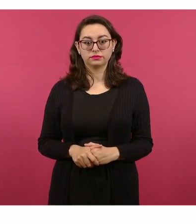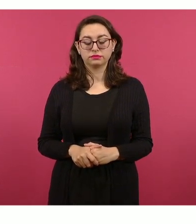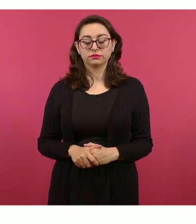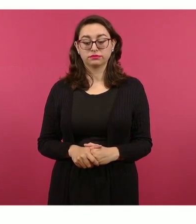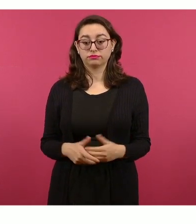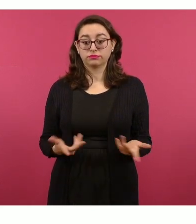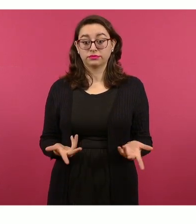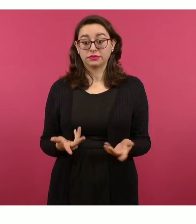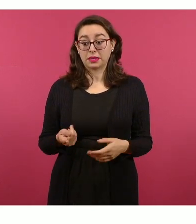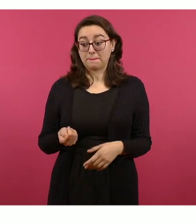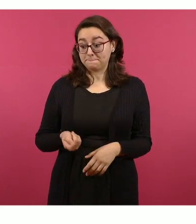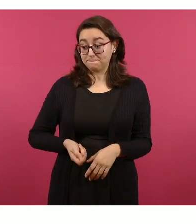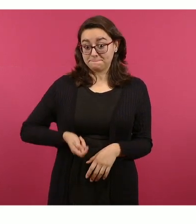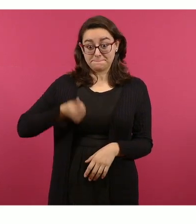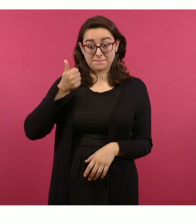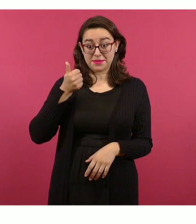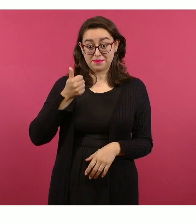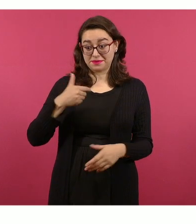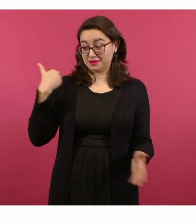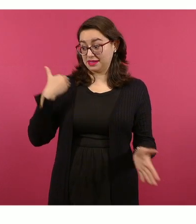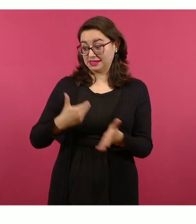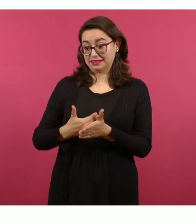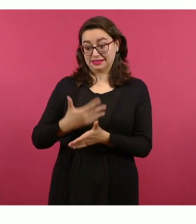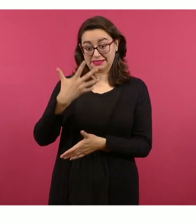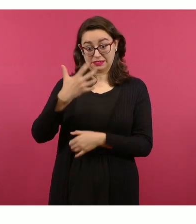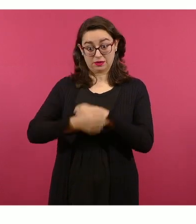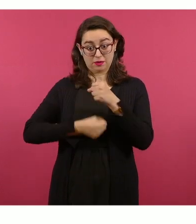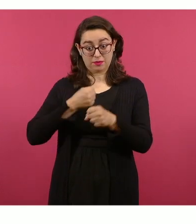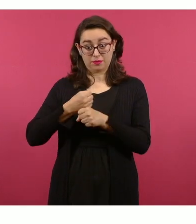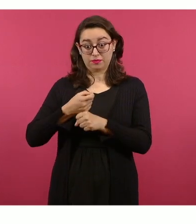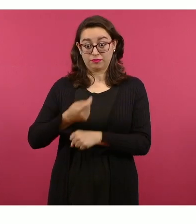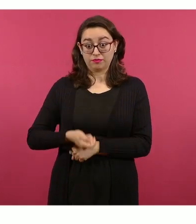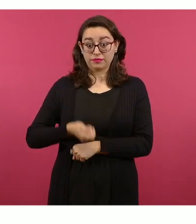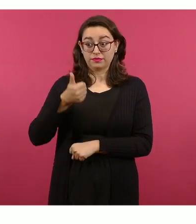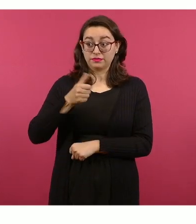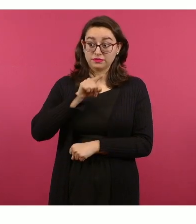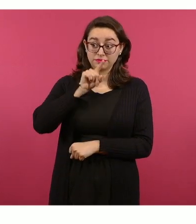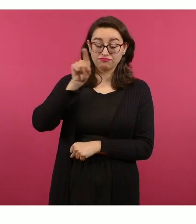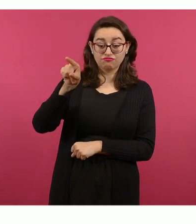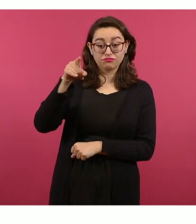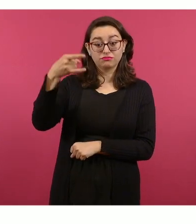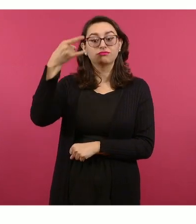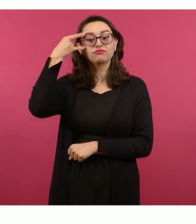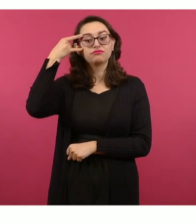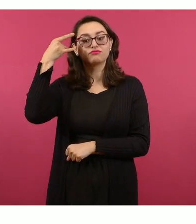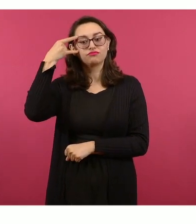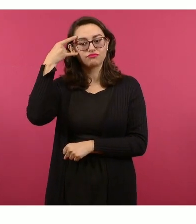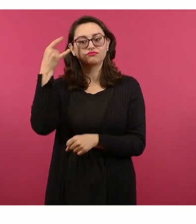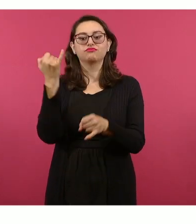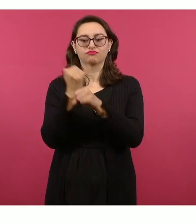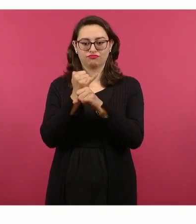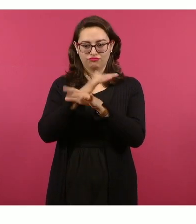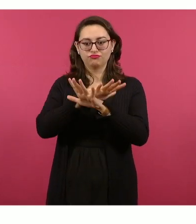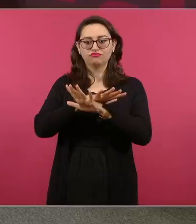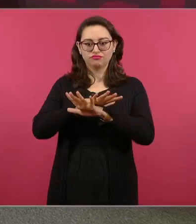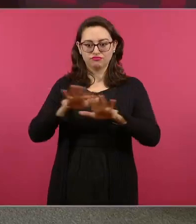Campeche, en el estado de Campeche, porque es de los estados